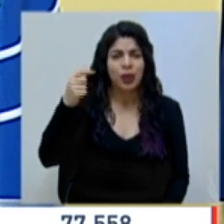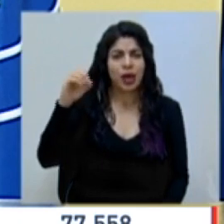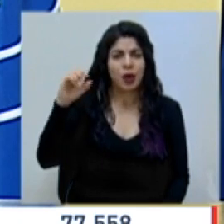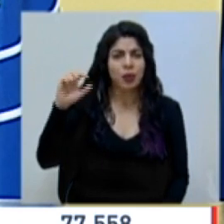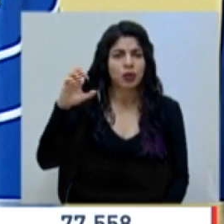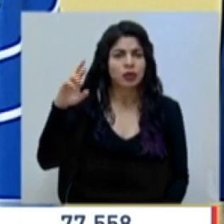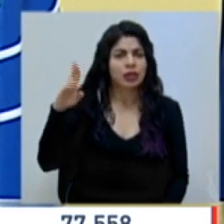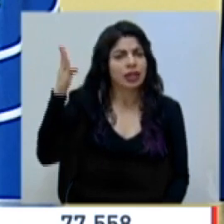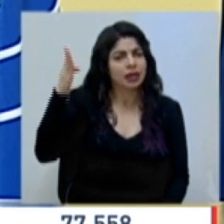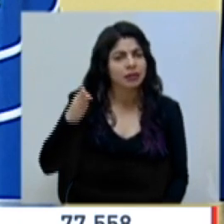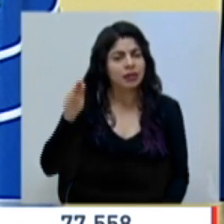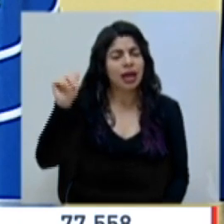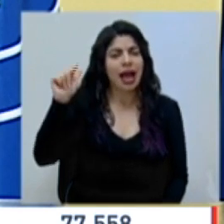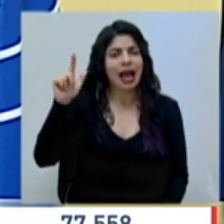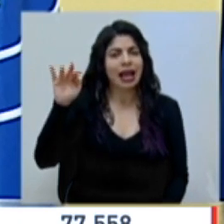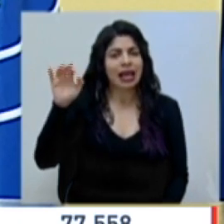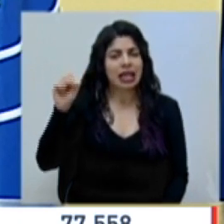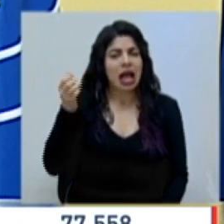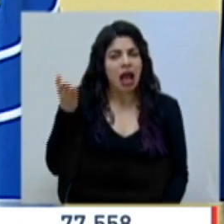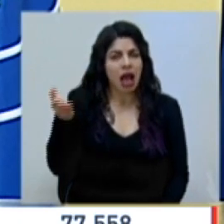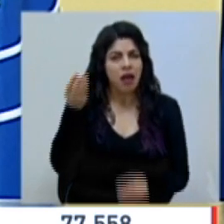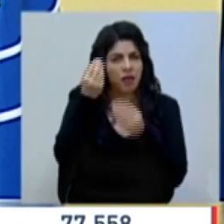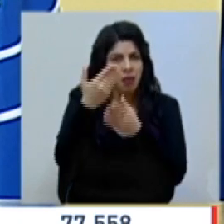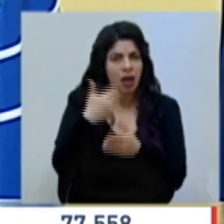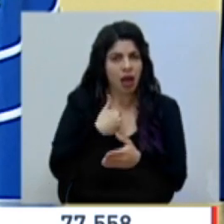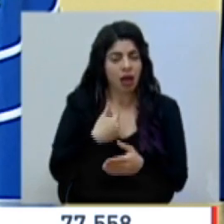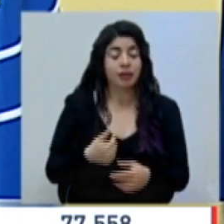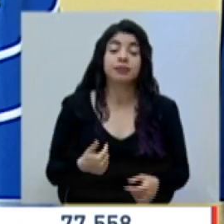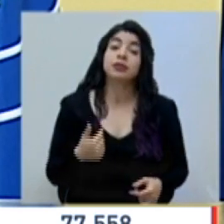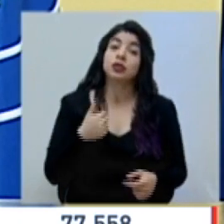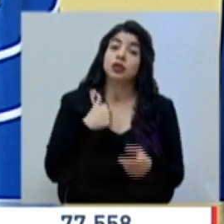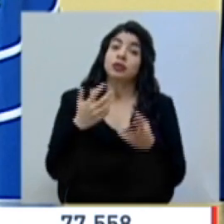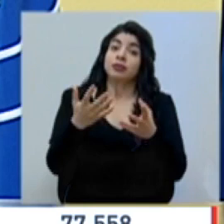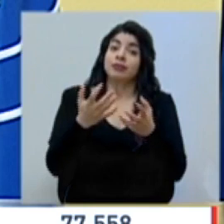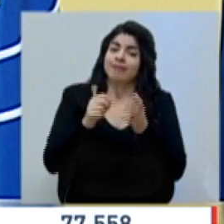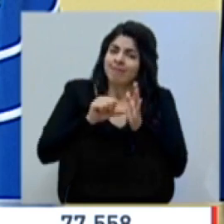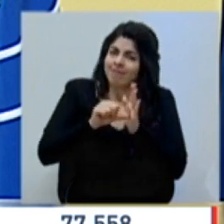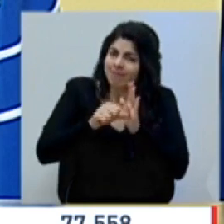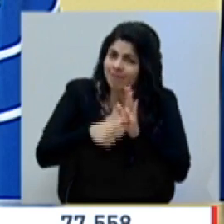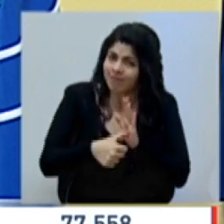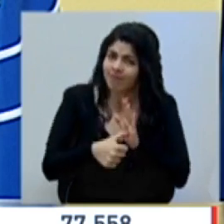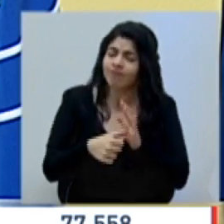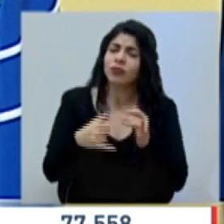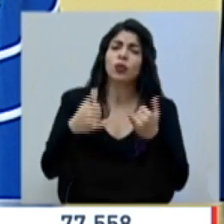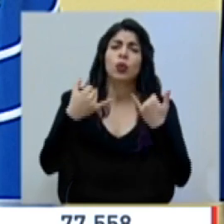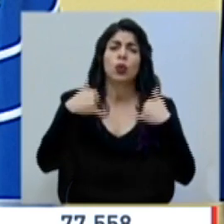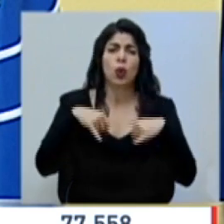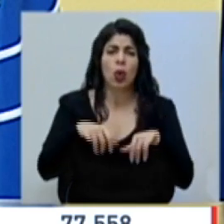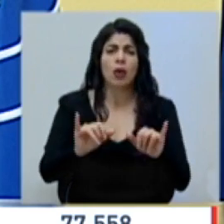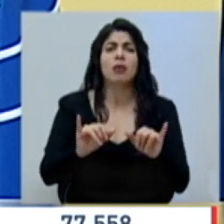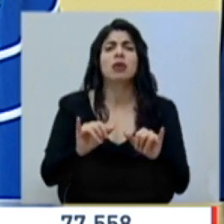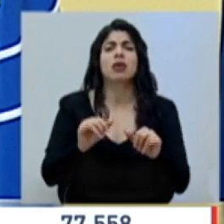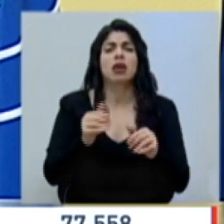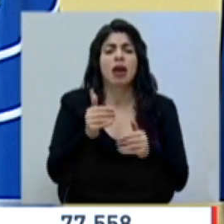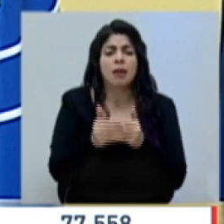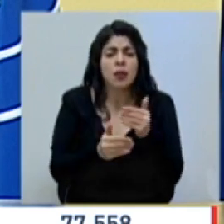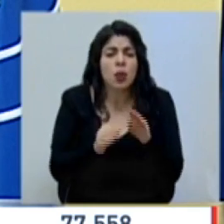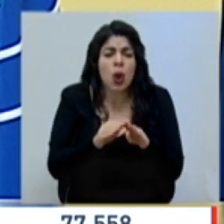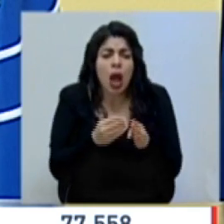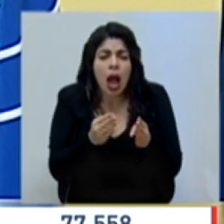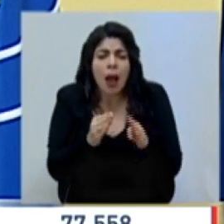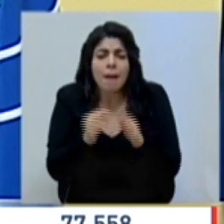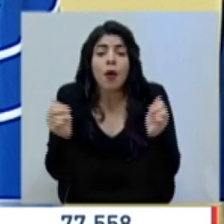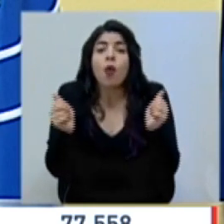presidencia.go.cr/alertas. Quiero recalcar que nos mantenemos en el proceso de apertura